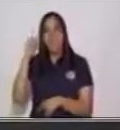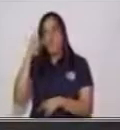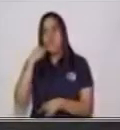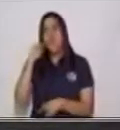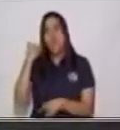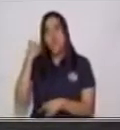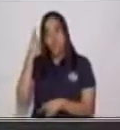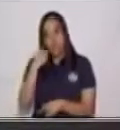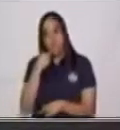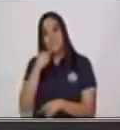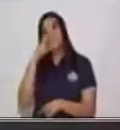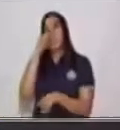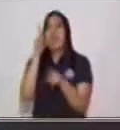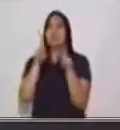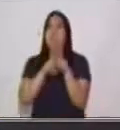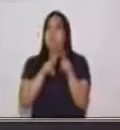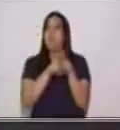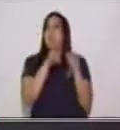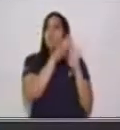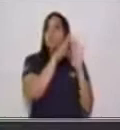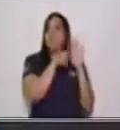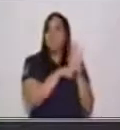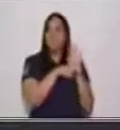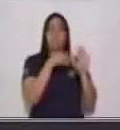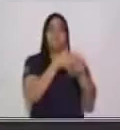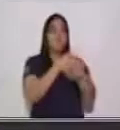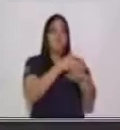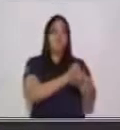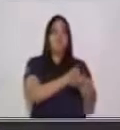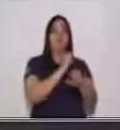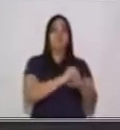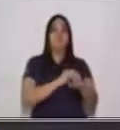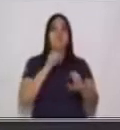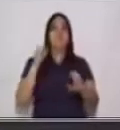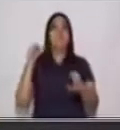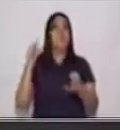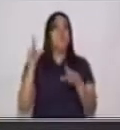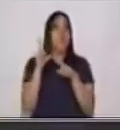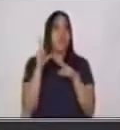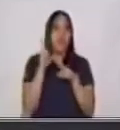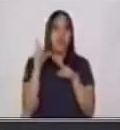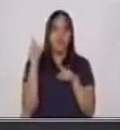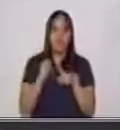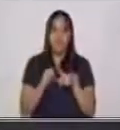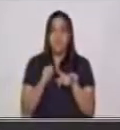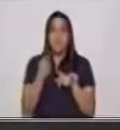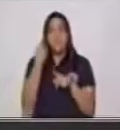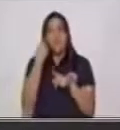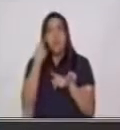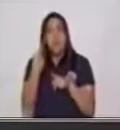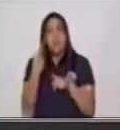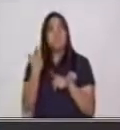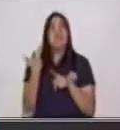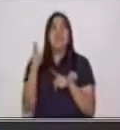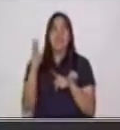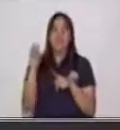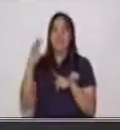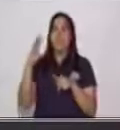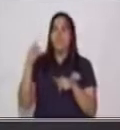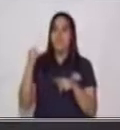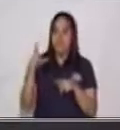la B? Es únicamente si sigue de una consonante, pero aquí es una vocal, por lo tanto la